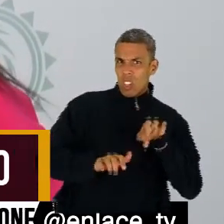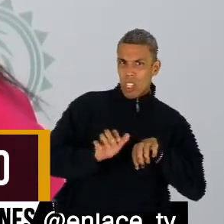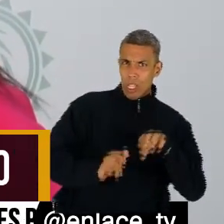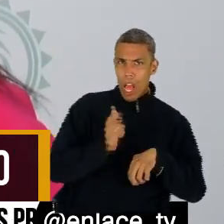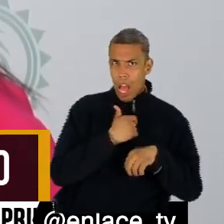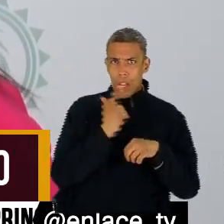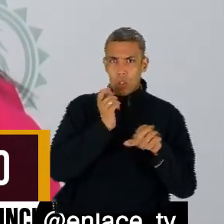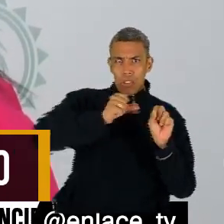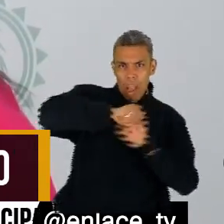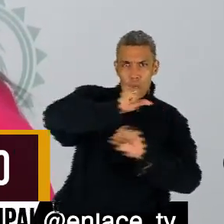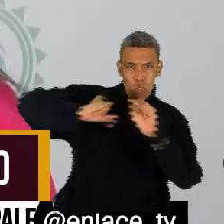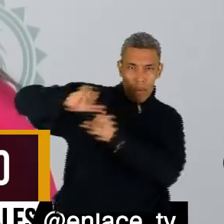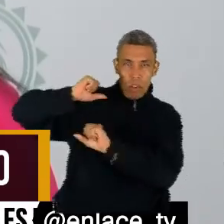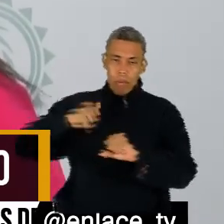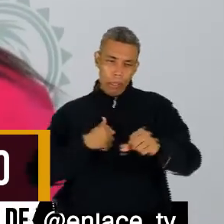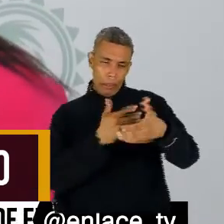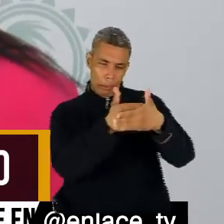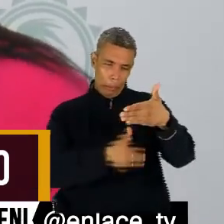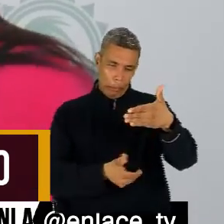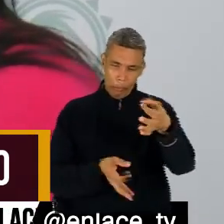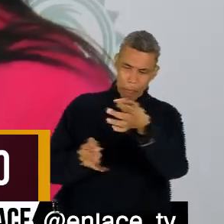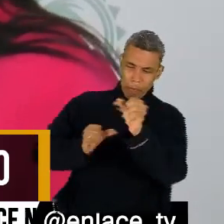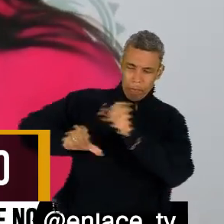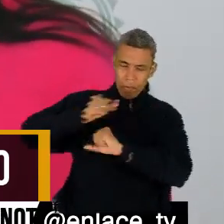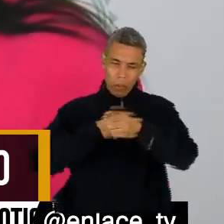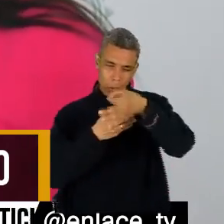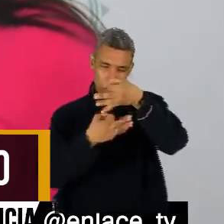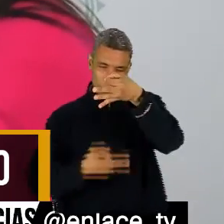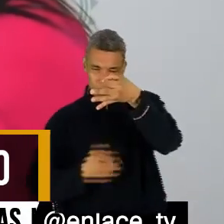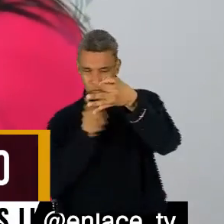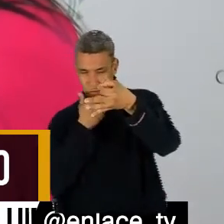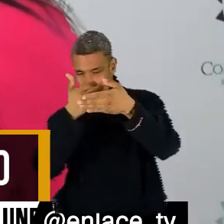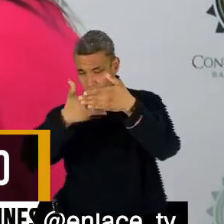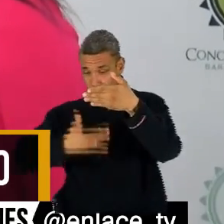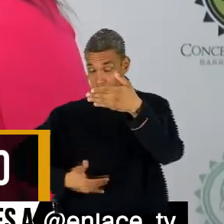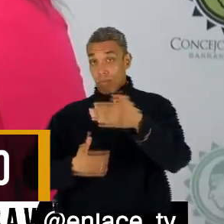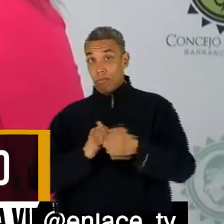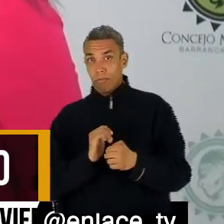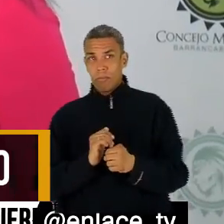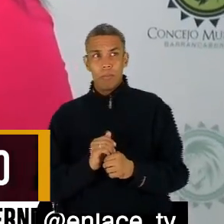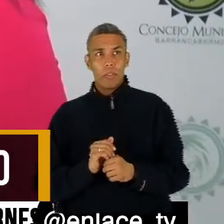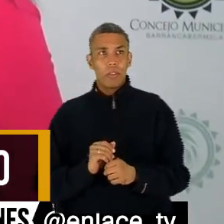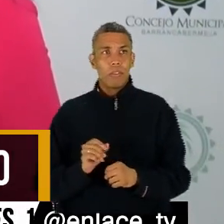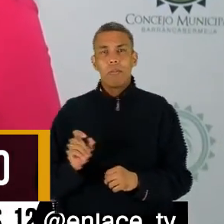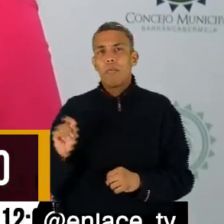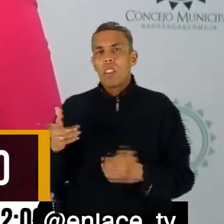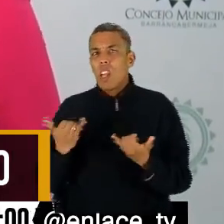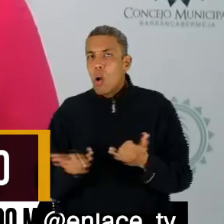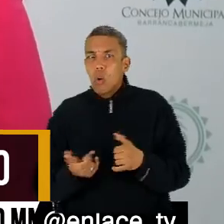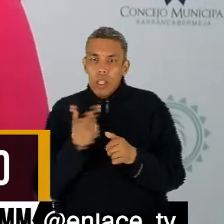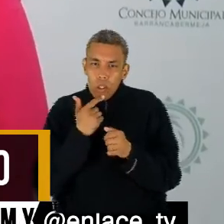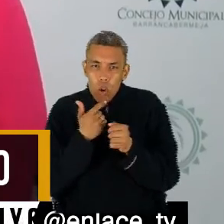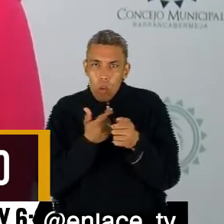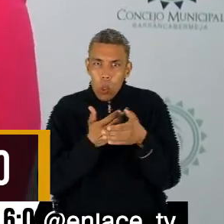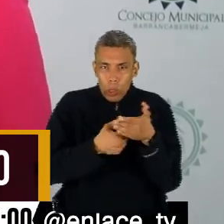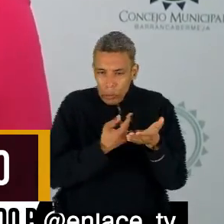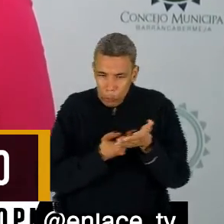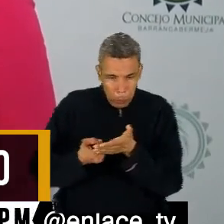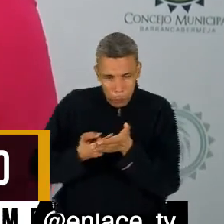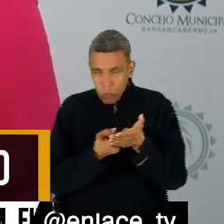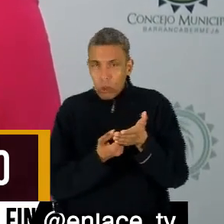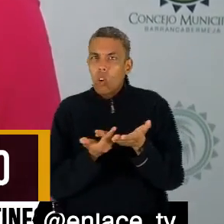de su contenido del plan de desarrollo. Bueno, concejala, aquí hay integrantes del gabinete municipal, ¿cuál es la metodología que van a tomar? Bueno,